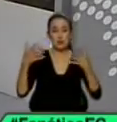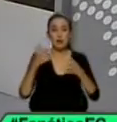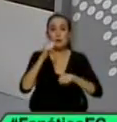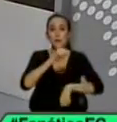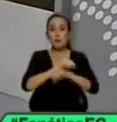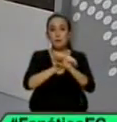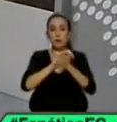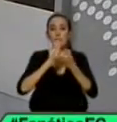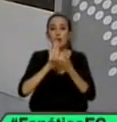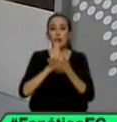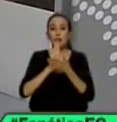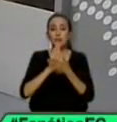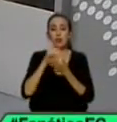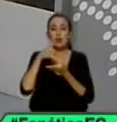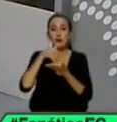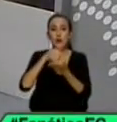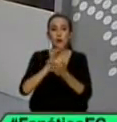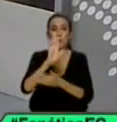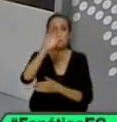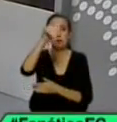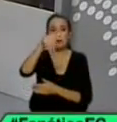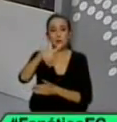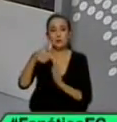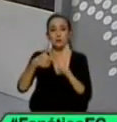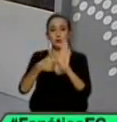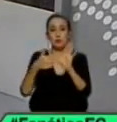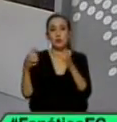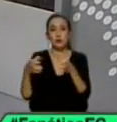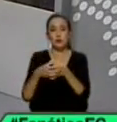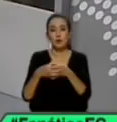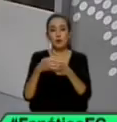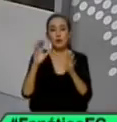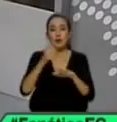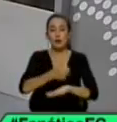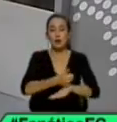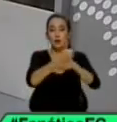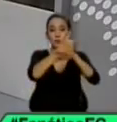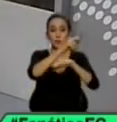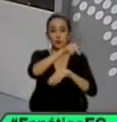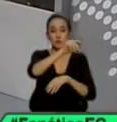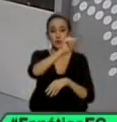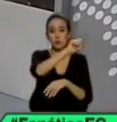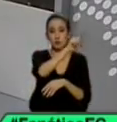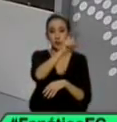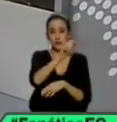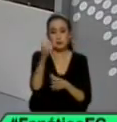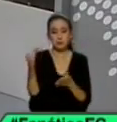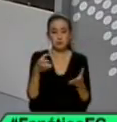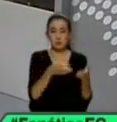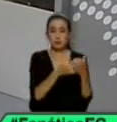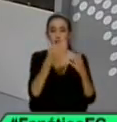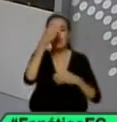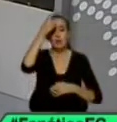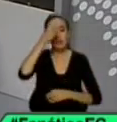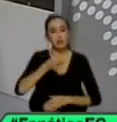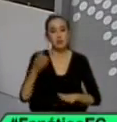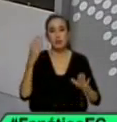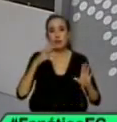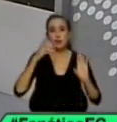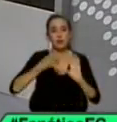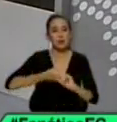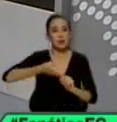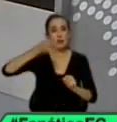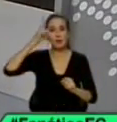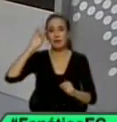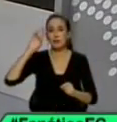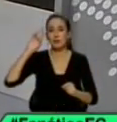Copa Sudamericana, porque los señores Paz, encabezados por don Rodrigo Paz y el señor Esteban Paz, han decidido ya retirarse y ponerle